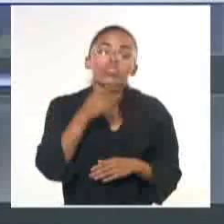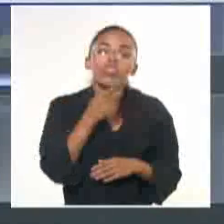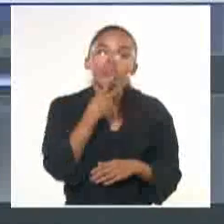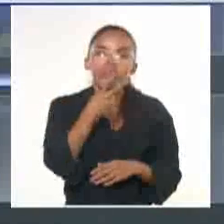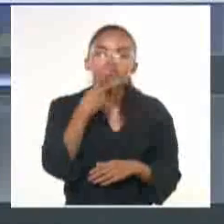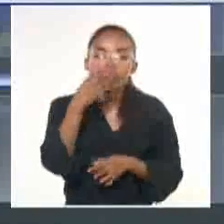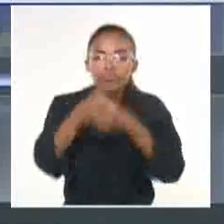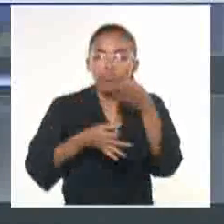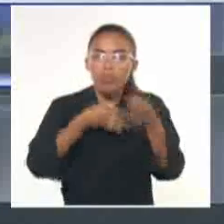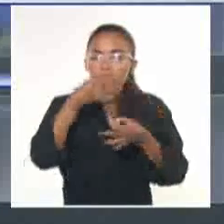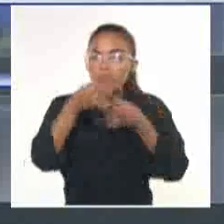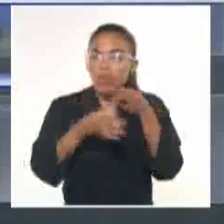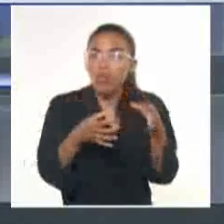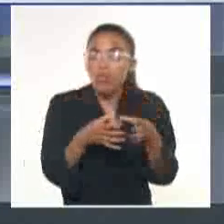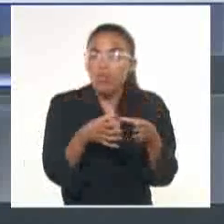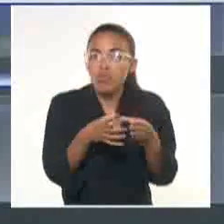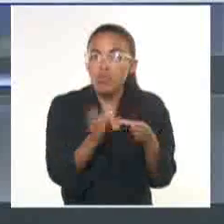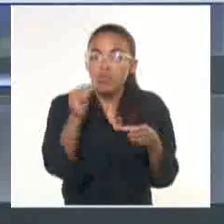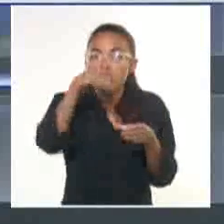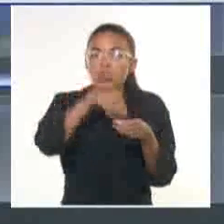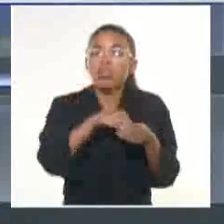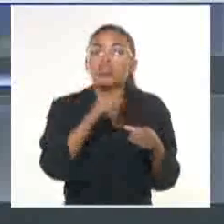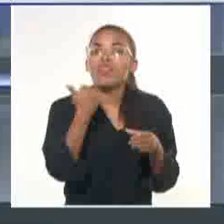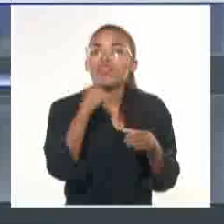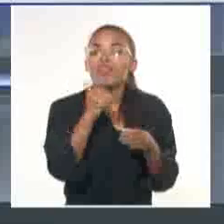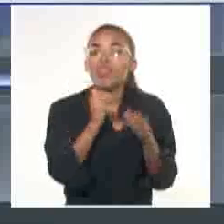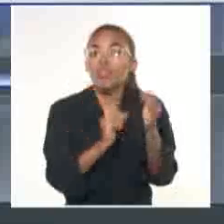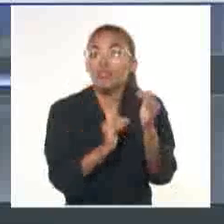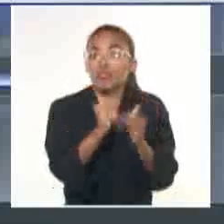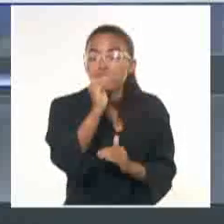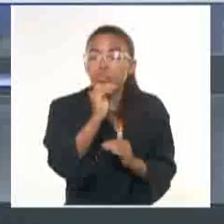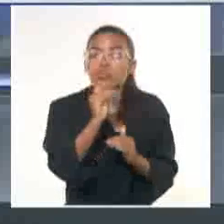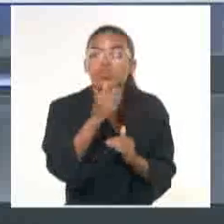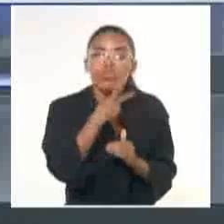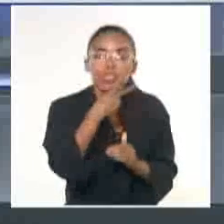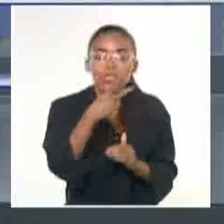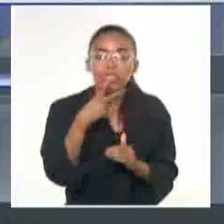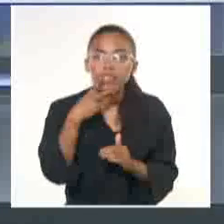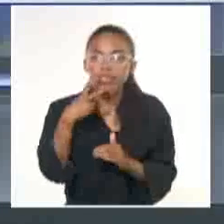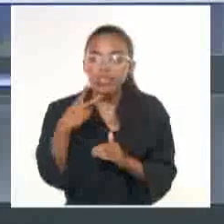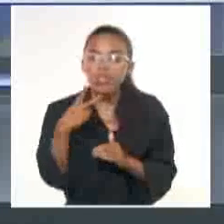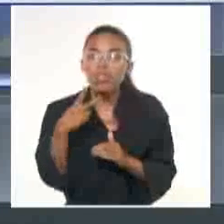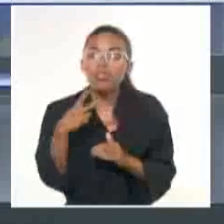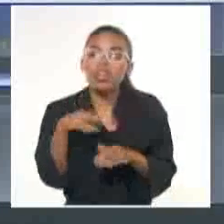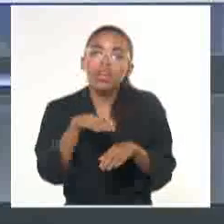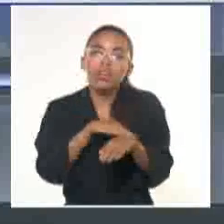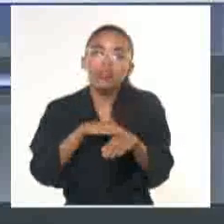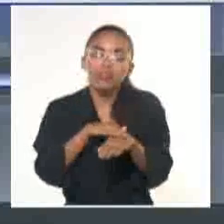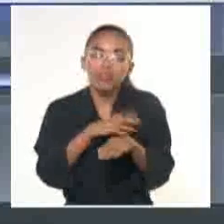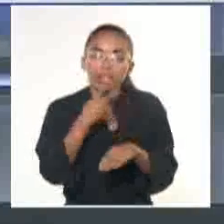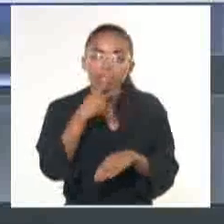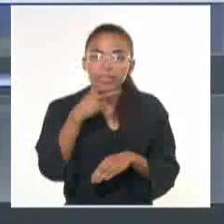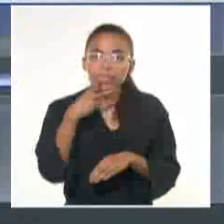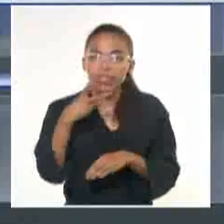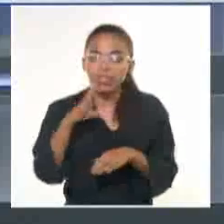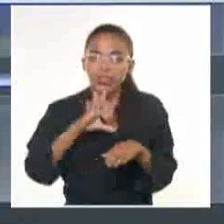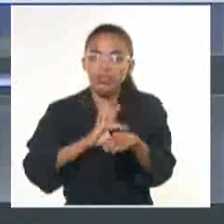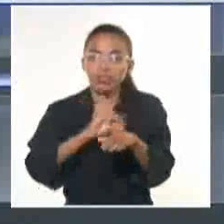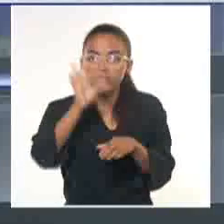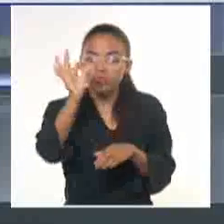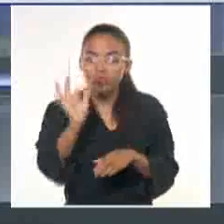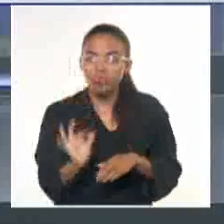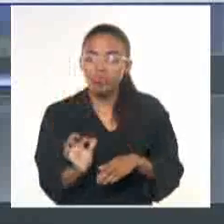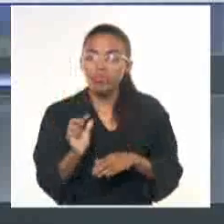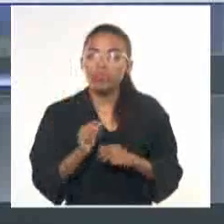que un equipo integrado por más de 10 hematólogos decidió indicar quimioterapia no intensiva al paciente. El objetivo fue disminuir la carga tumoral